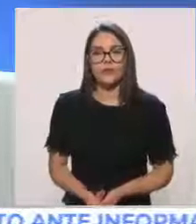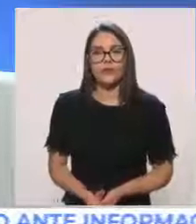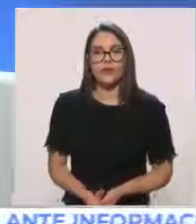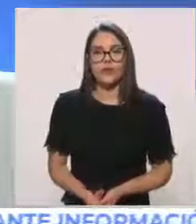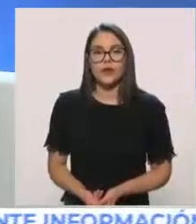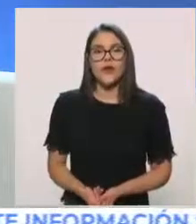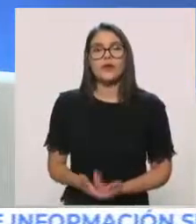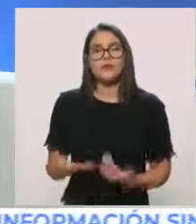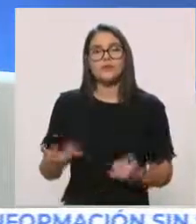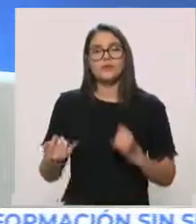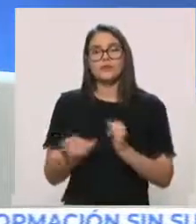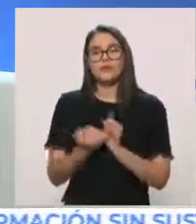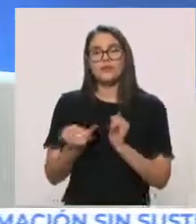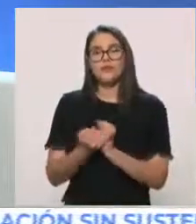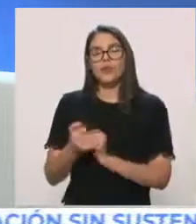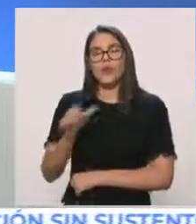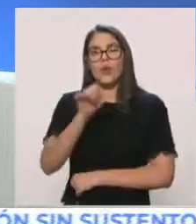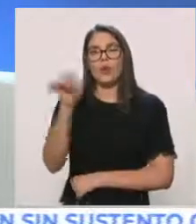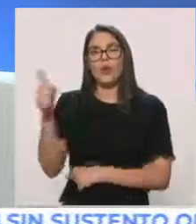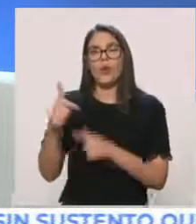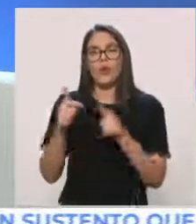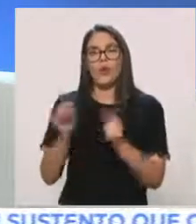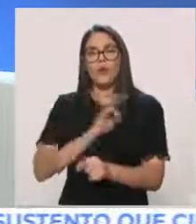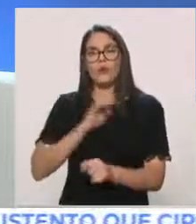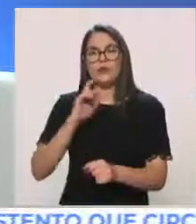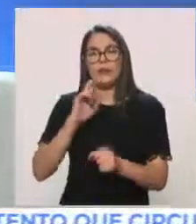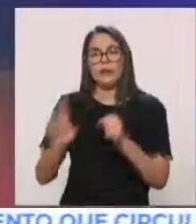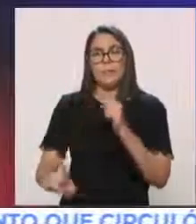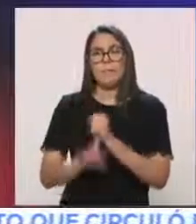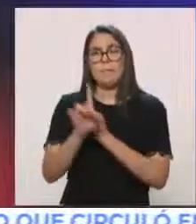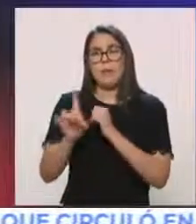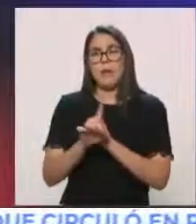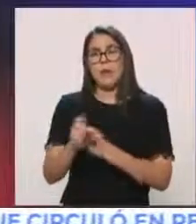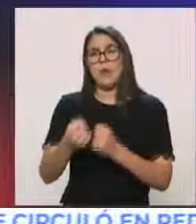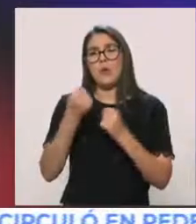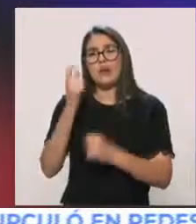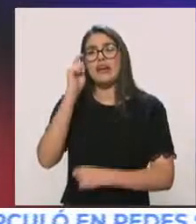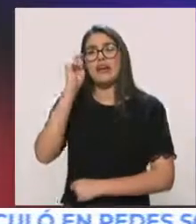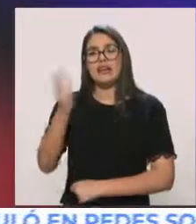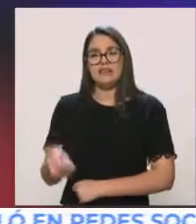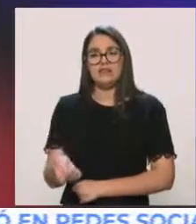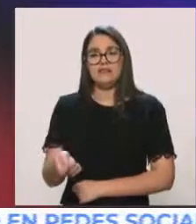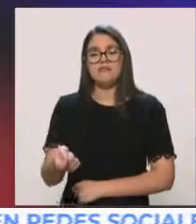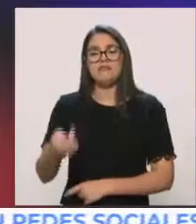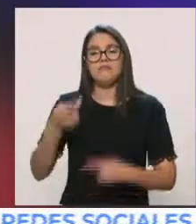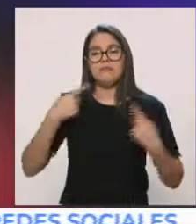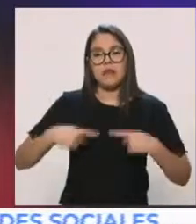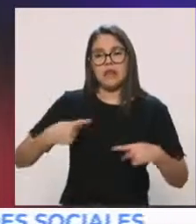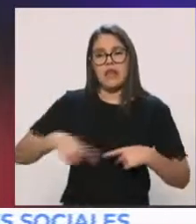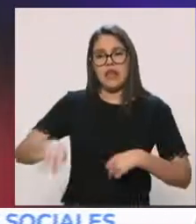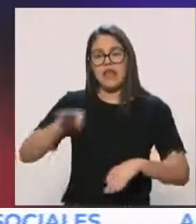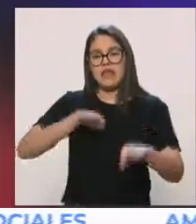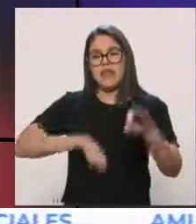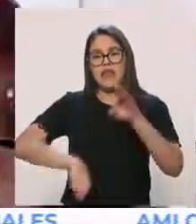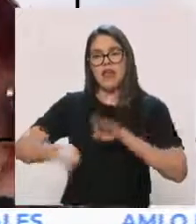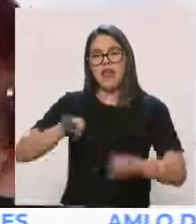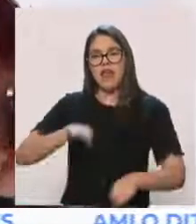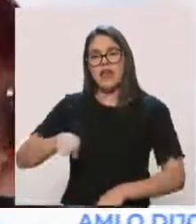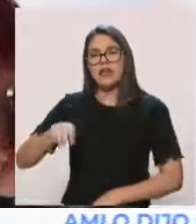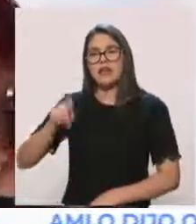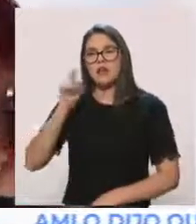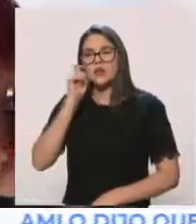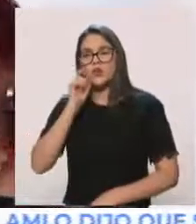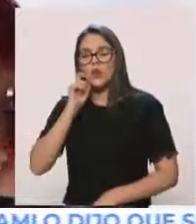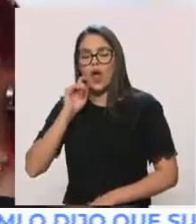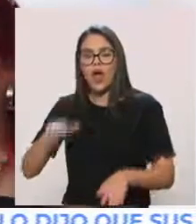Bueno, y otro de los grupos que también son vulnerables y están siendo afectados por esta contingencia es el de las y los trabajadores sexuales, quienes pues ya no